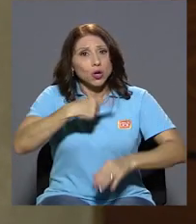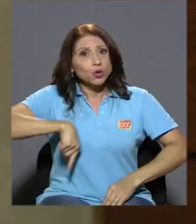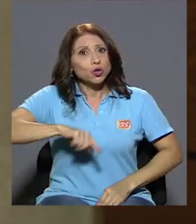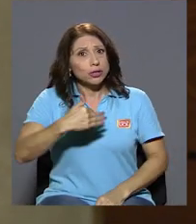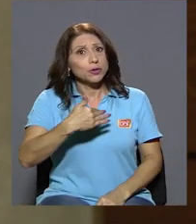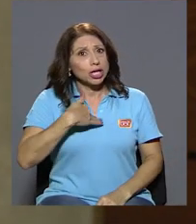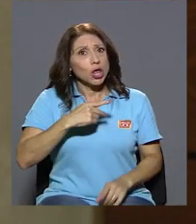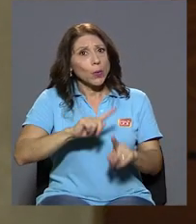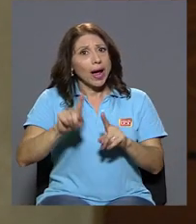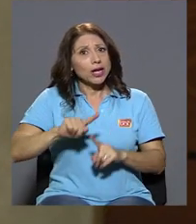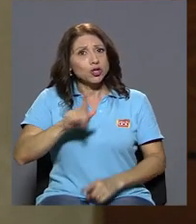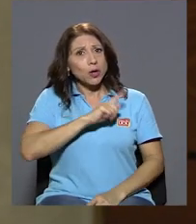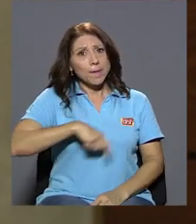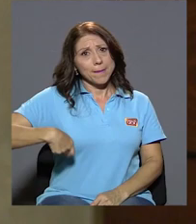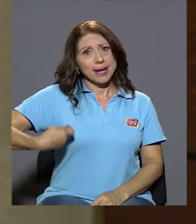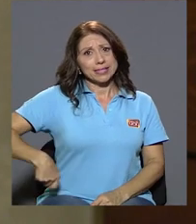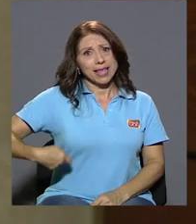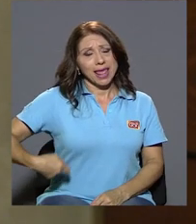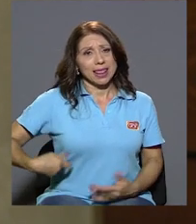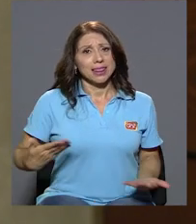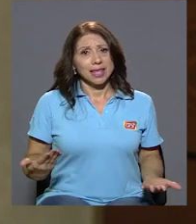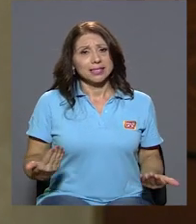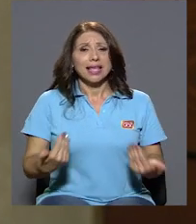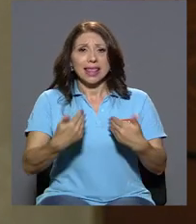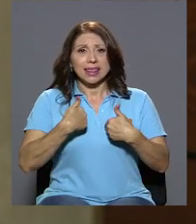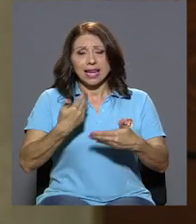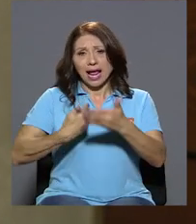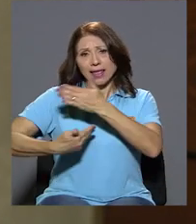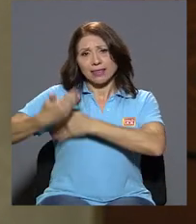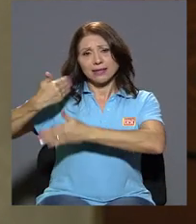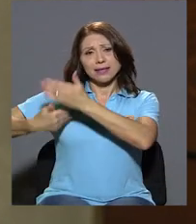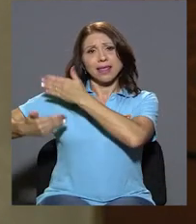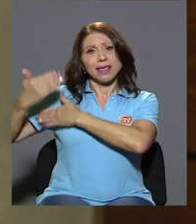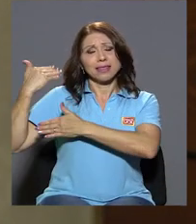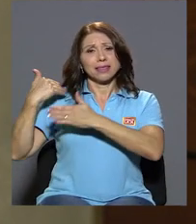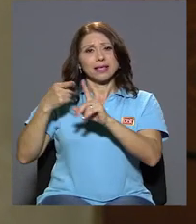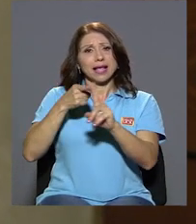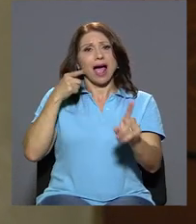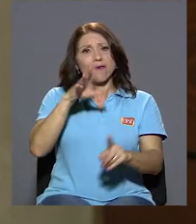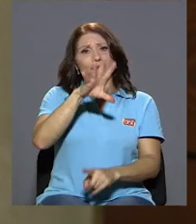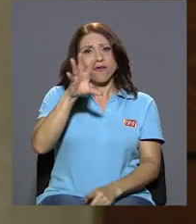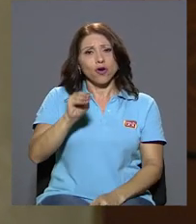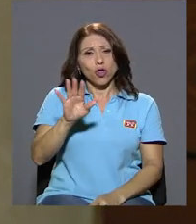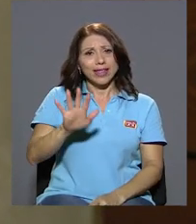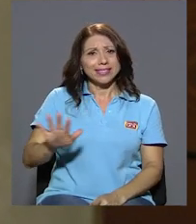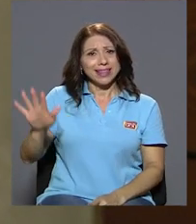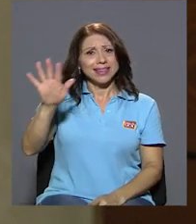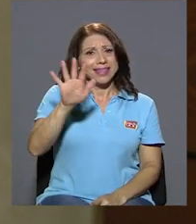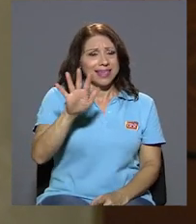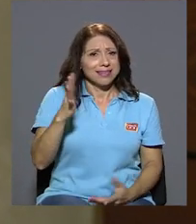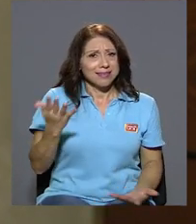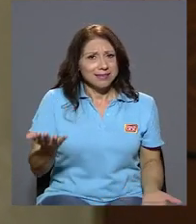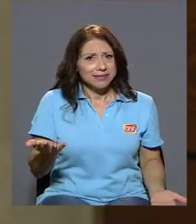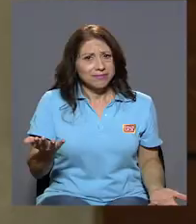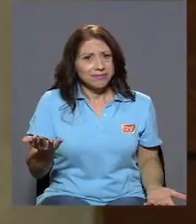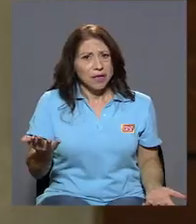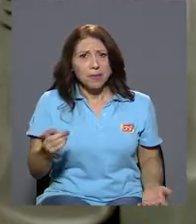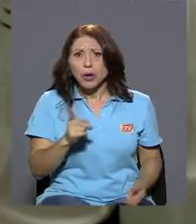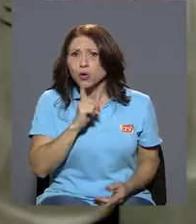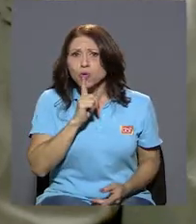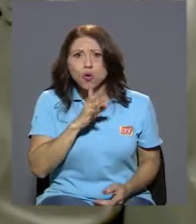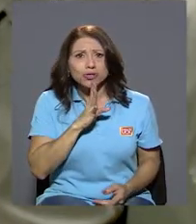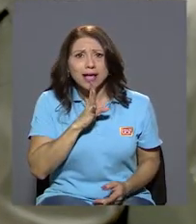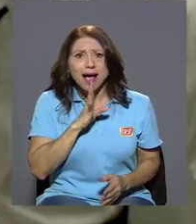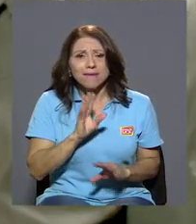tenido varios presidentes que son que tienen antecedentes afrodescendientes verdad y no no no no